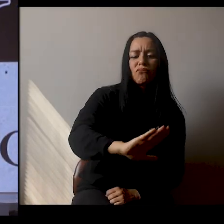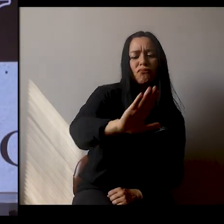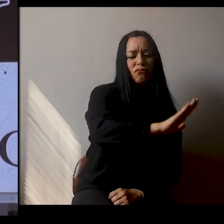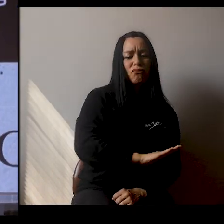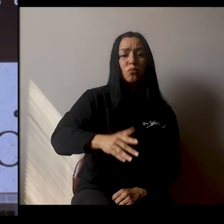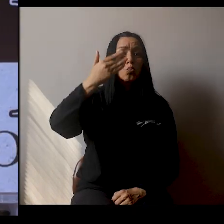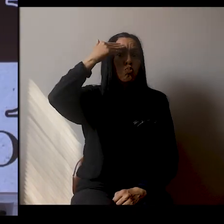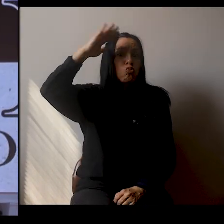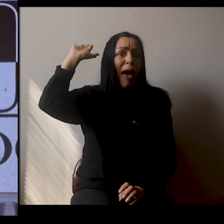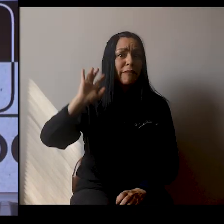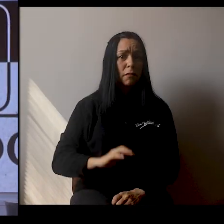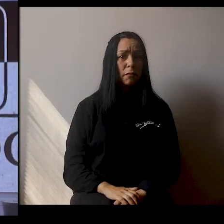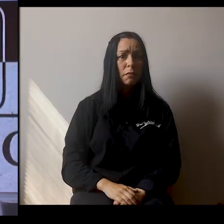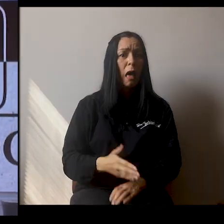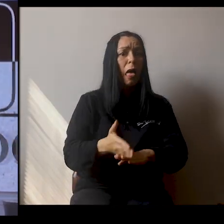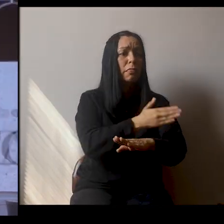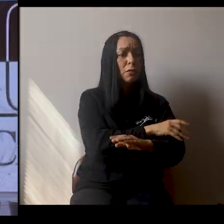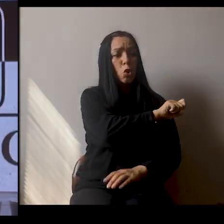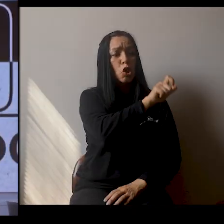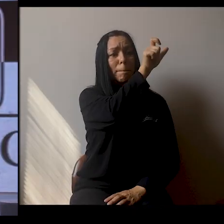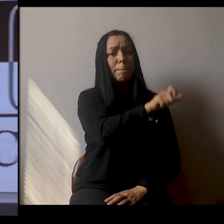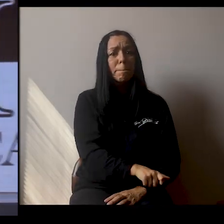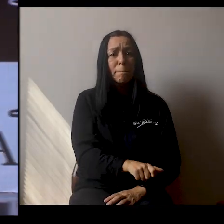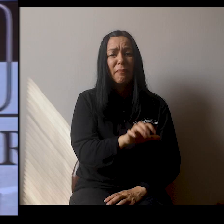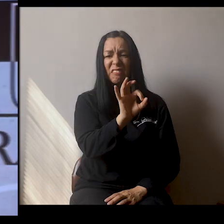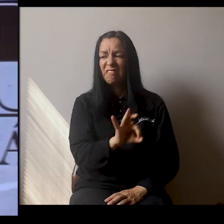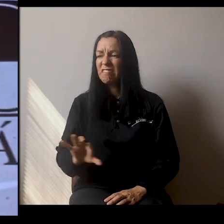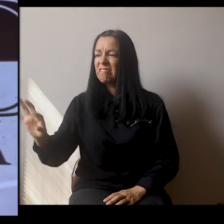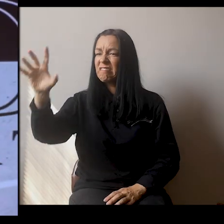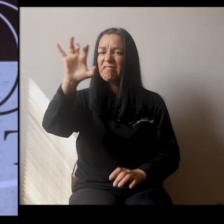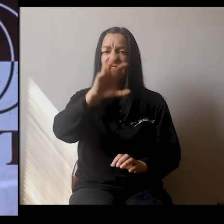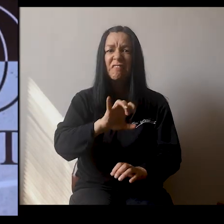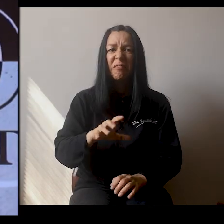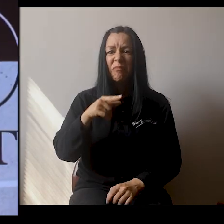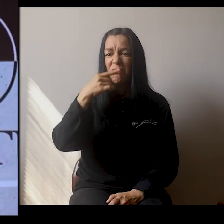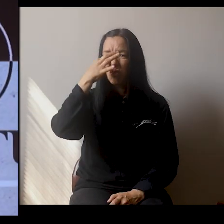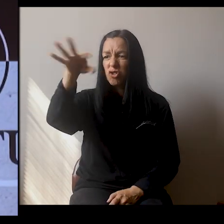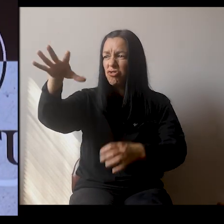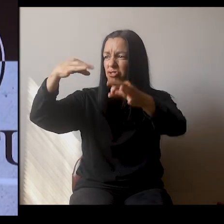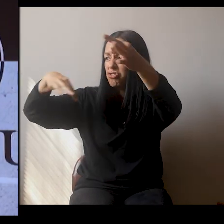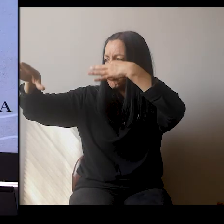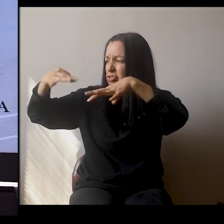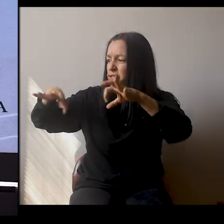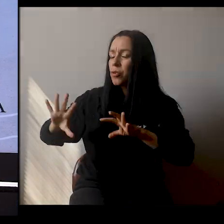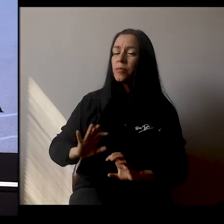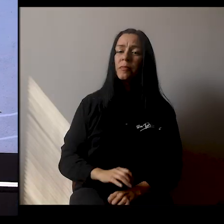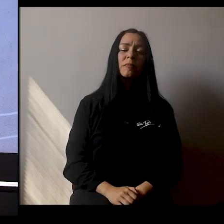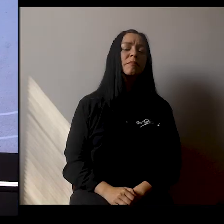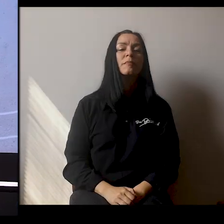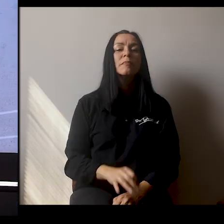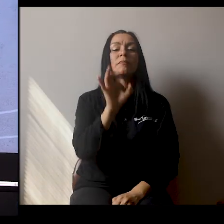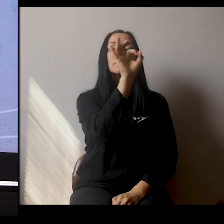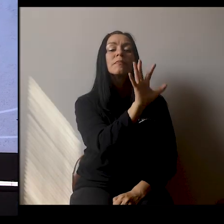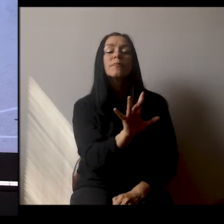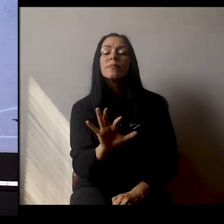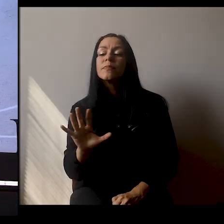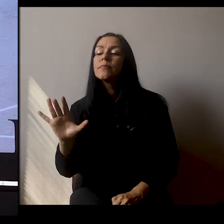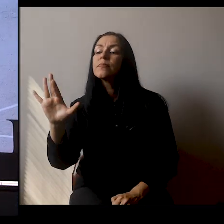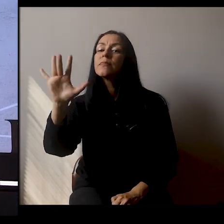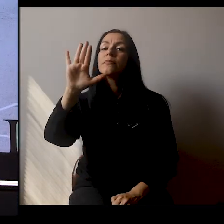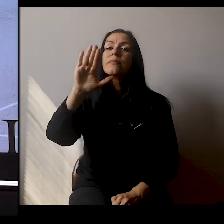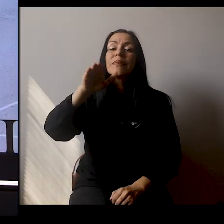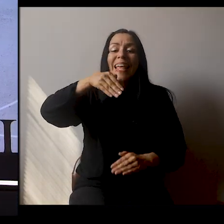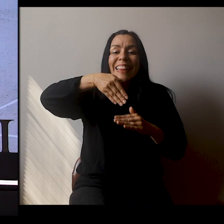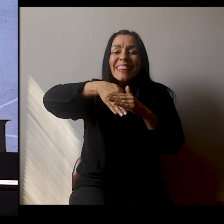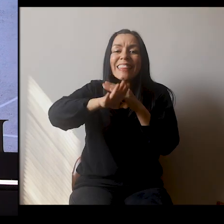televisor, la ventana, porque no sabemos qué virus hay en ese lugar. Los